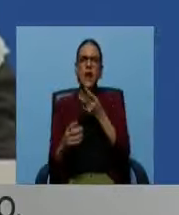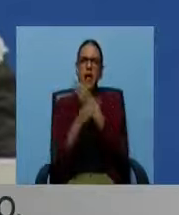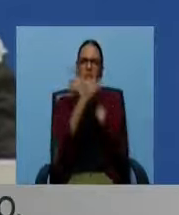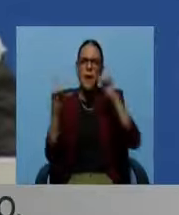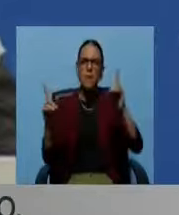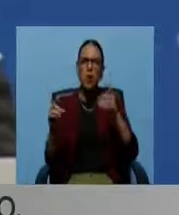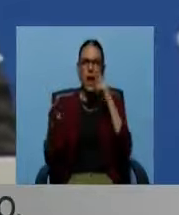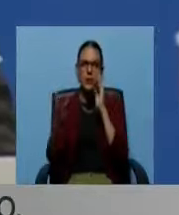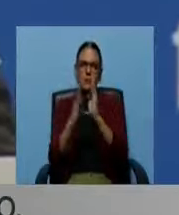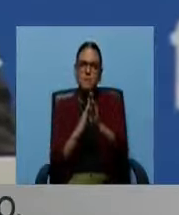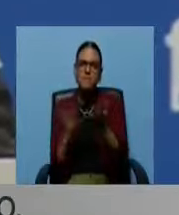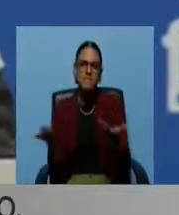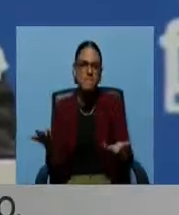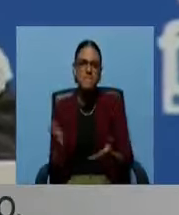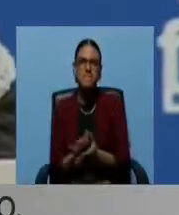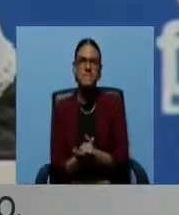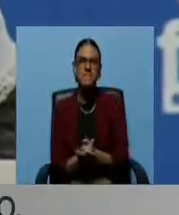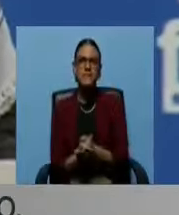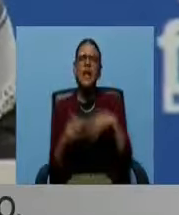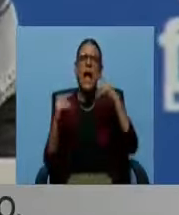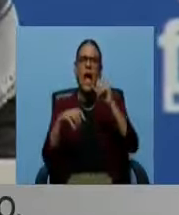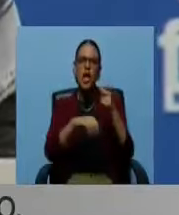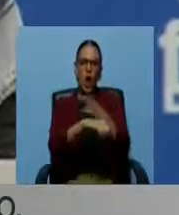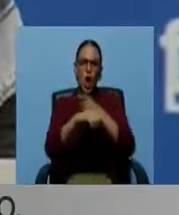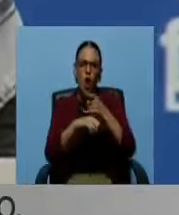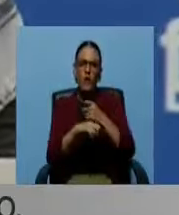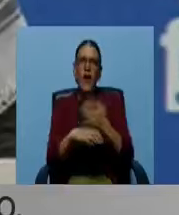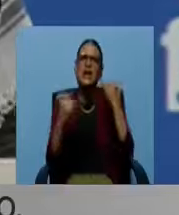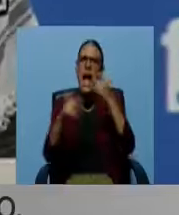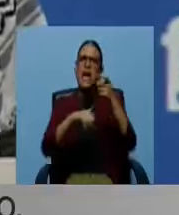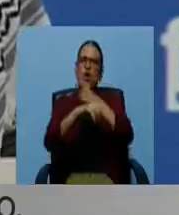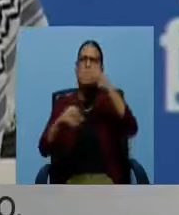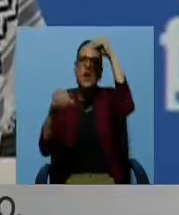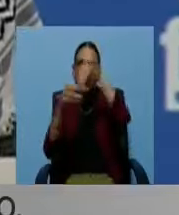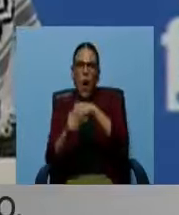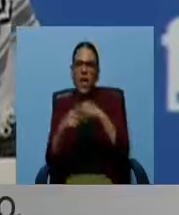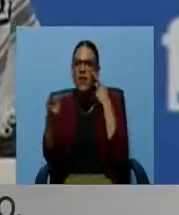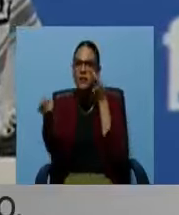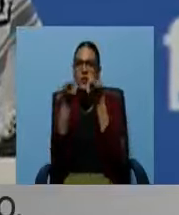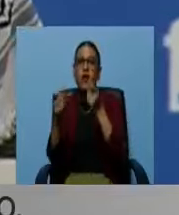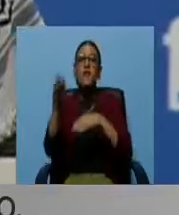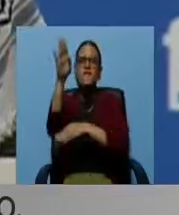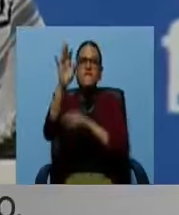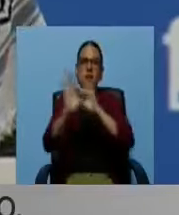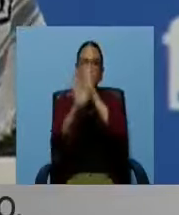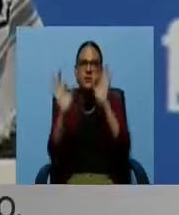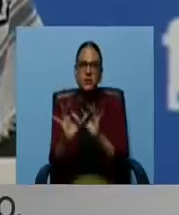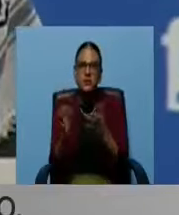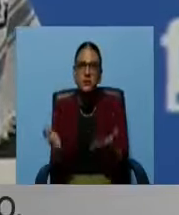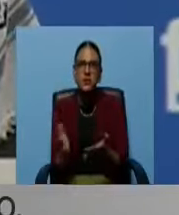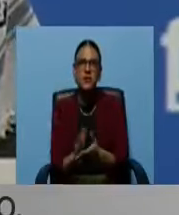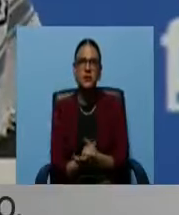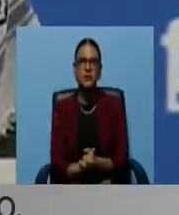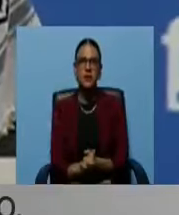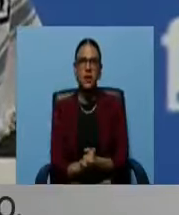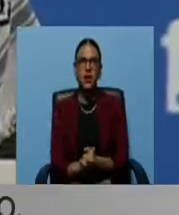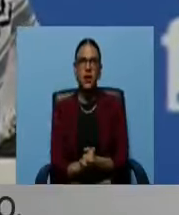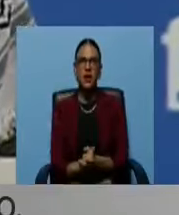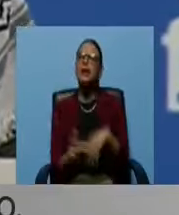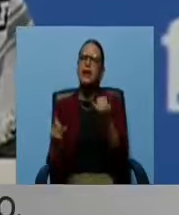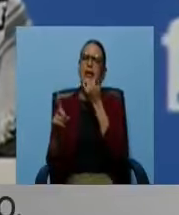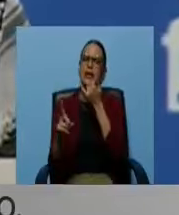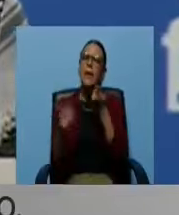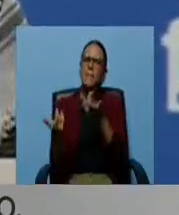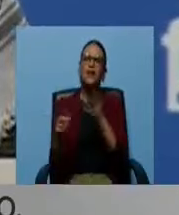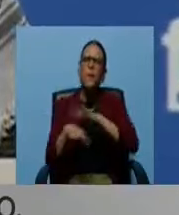perenne, están gobernando, están en los gobiernos los fascistas. ¿Y por qué pasa